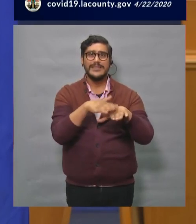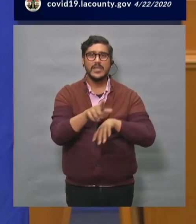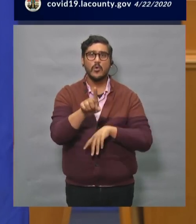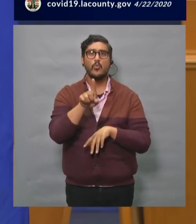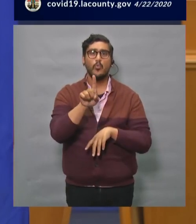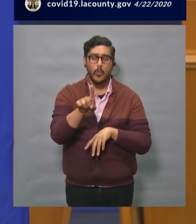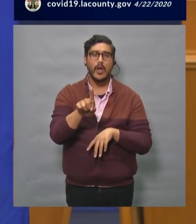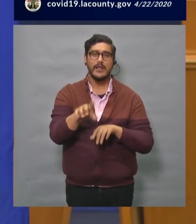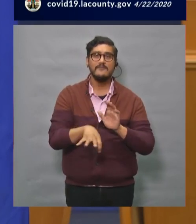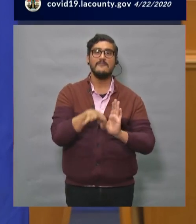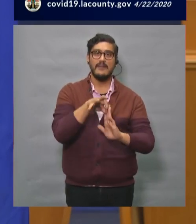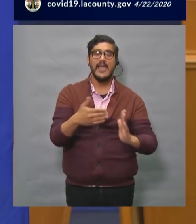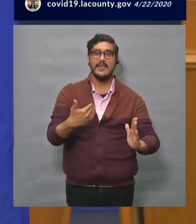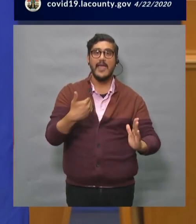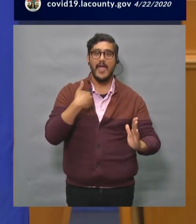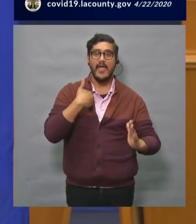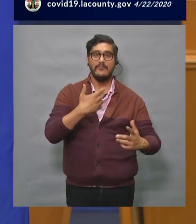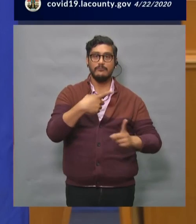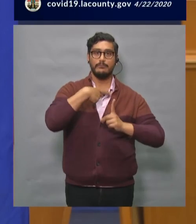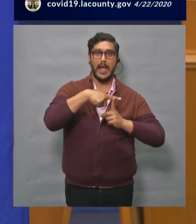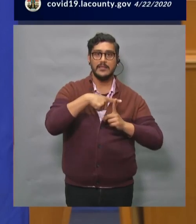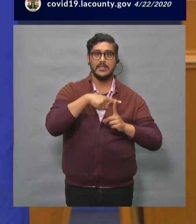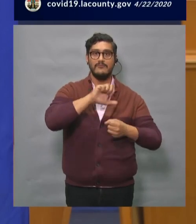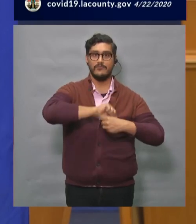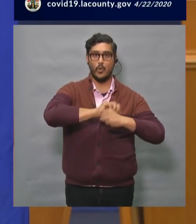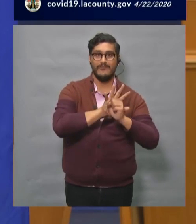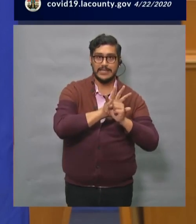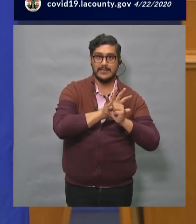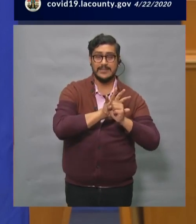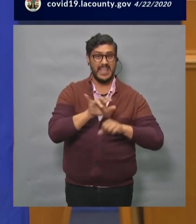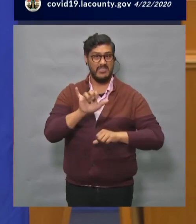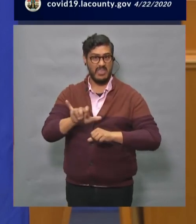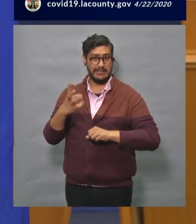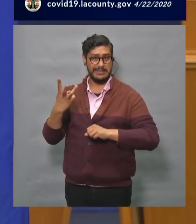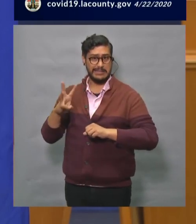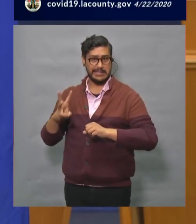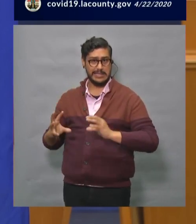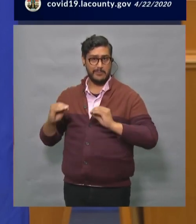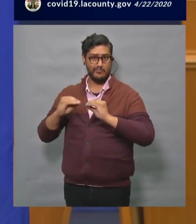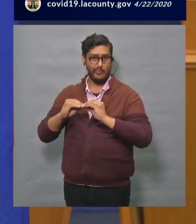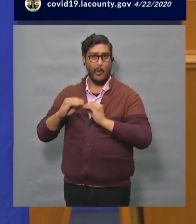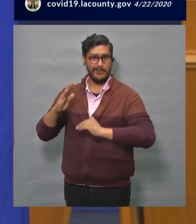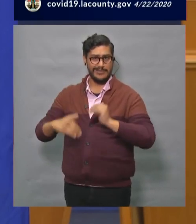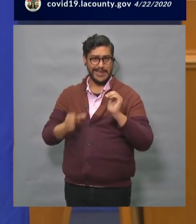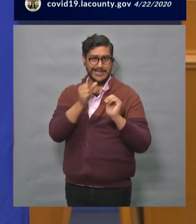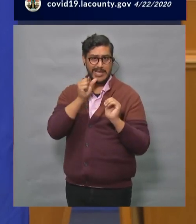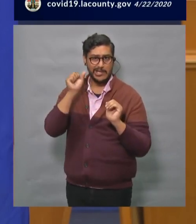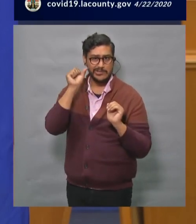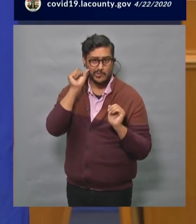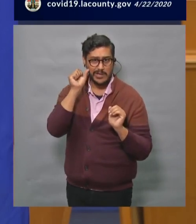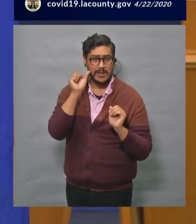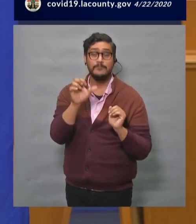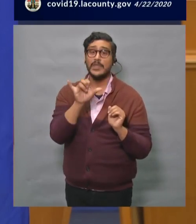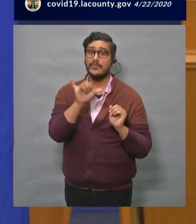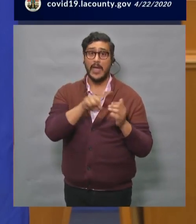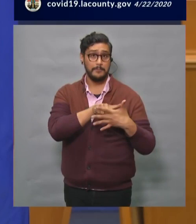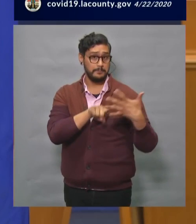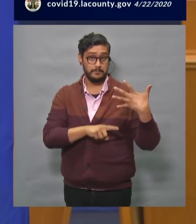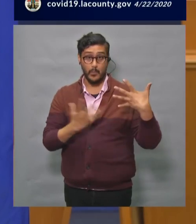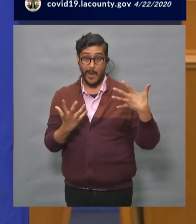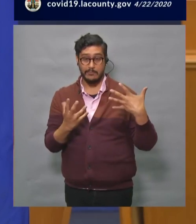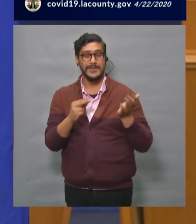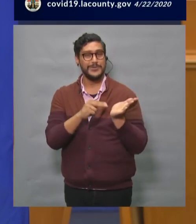de COVID-19. 6 investigaciones adicionales desde ayer. Estos incluyen hogares de